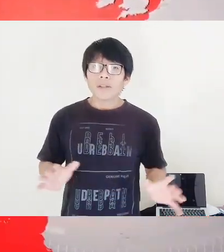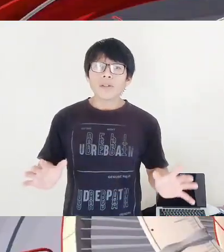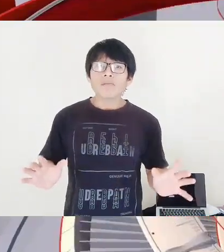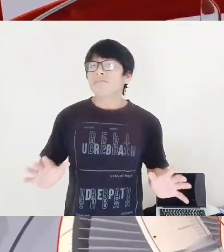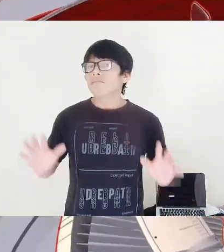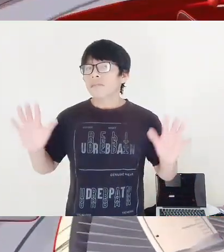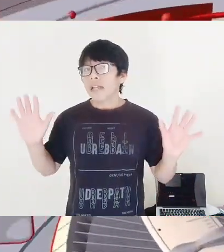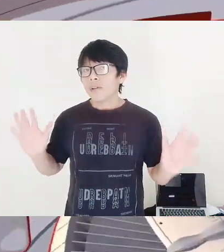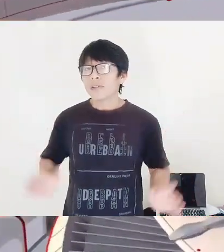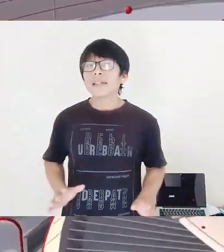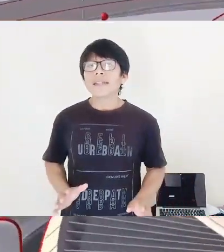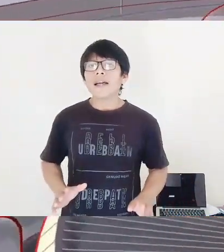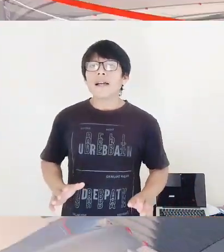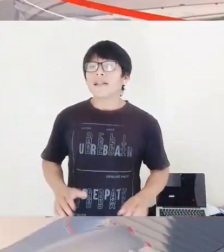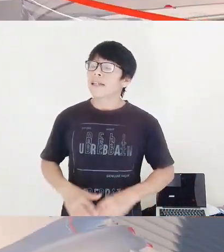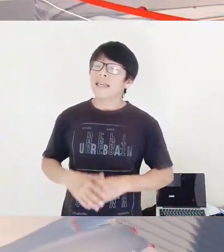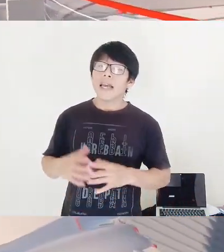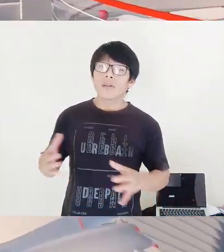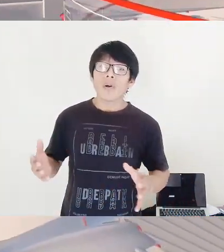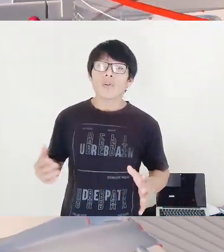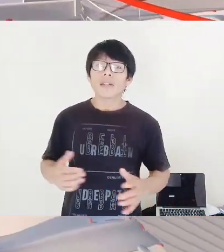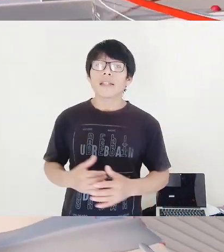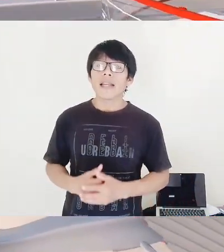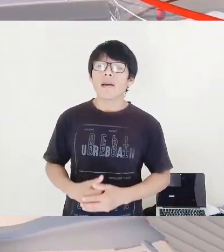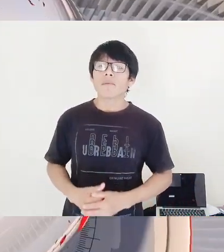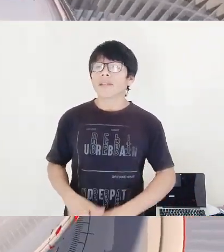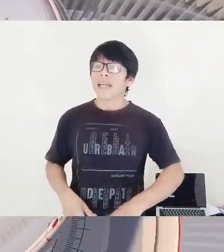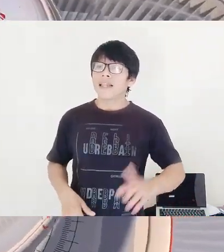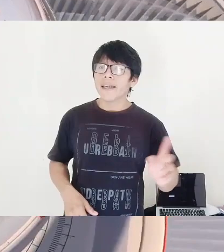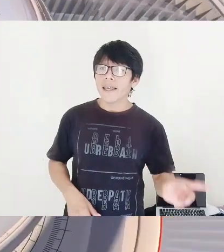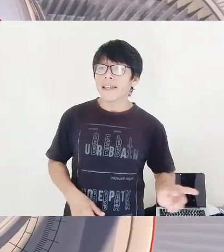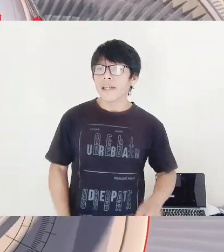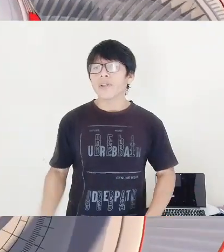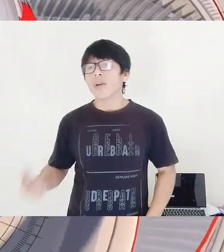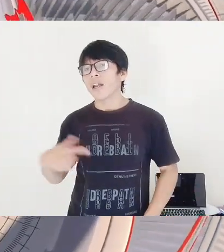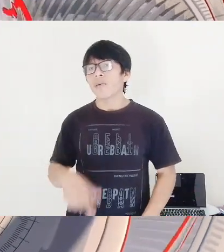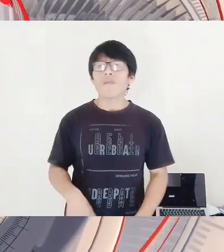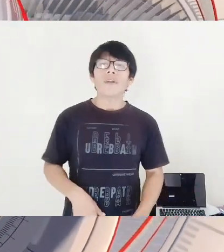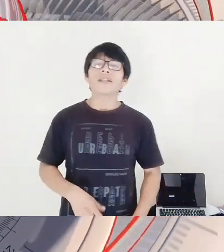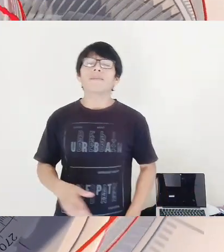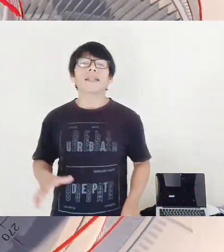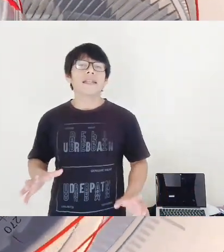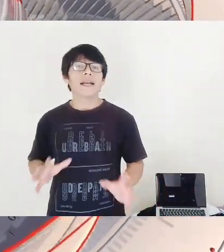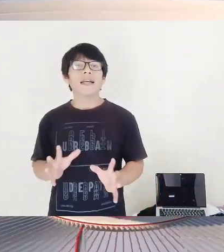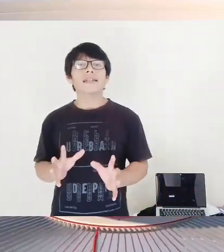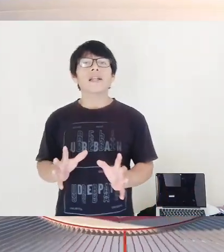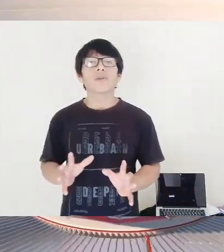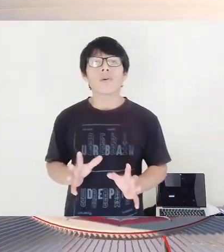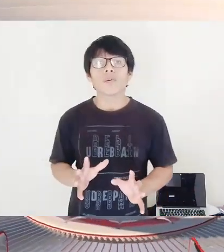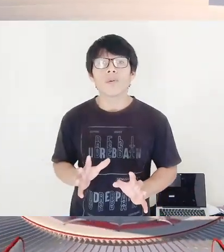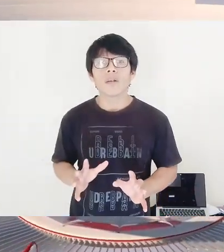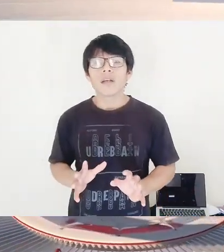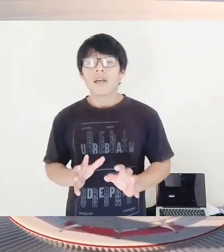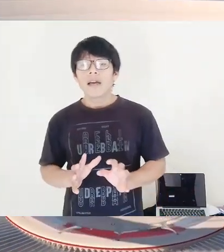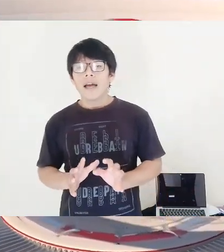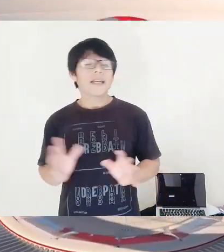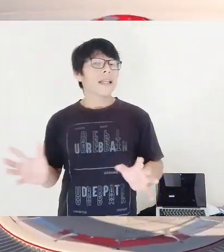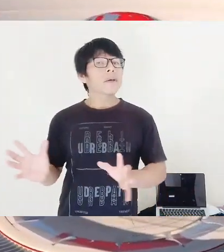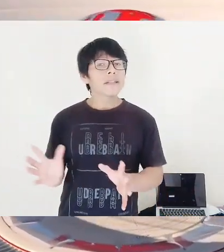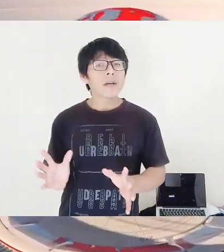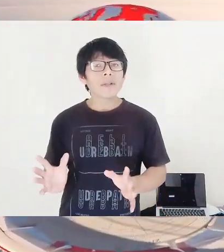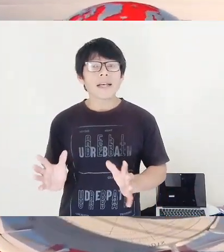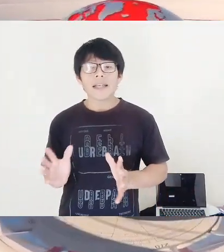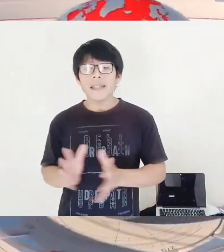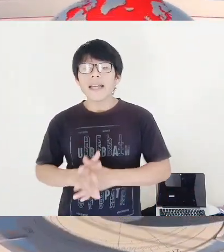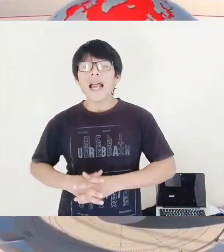la información, la noticia que ya todos nos enteramos el día de ayer y hoy en la conferencia mañana es en torno a